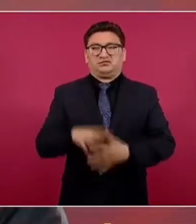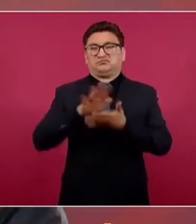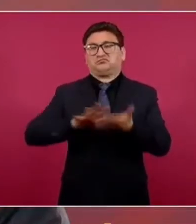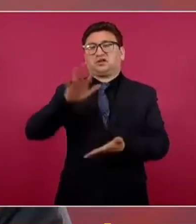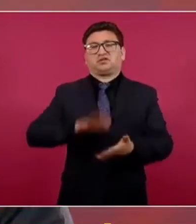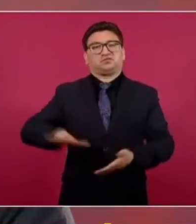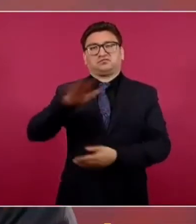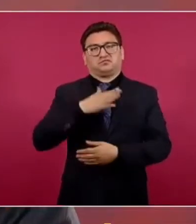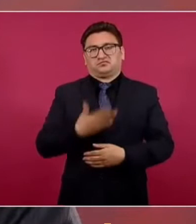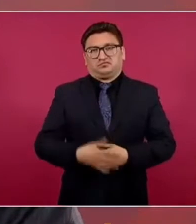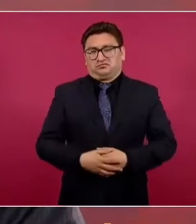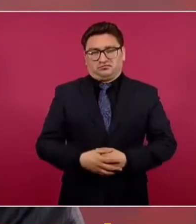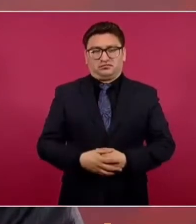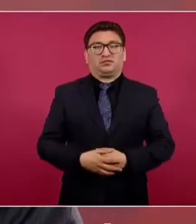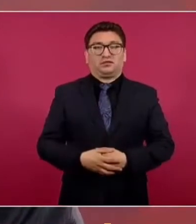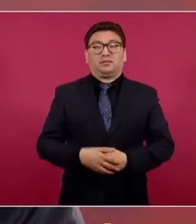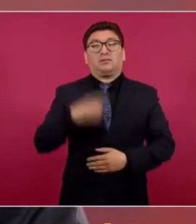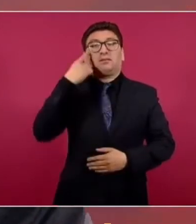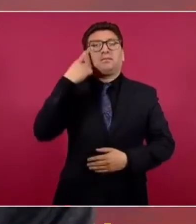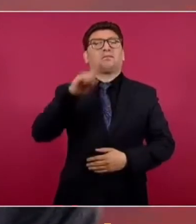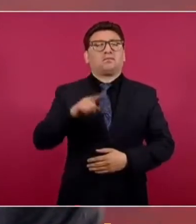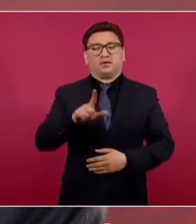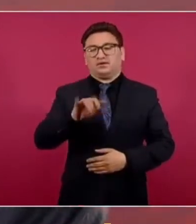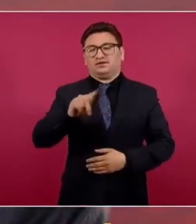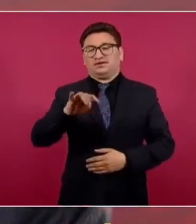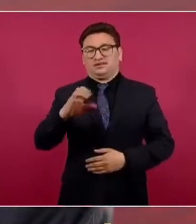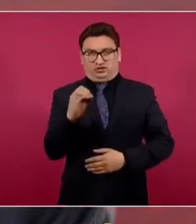simple, para que el litio